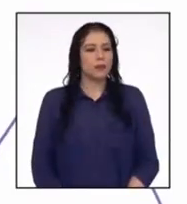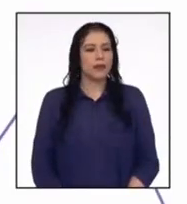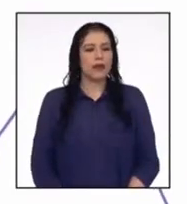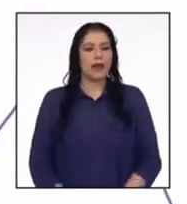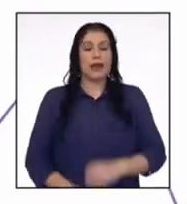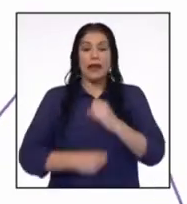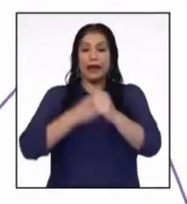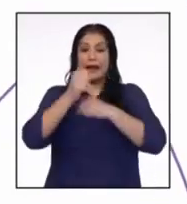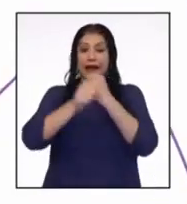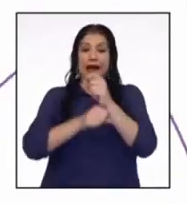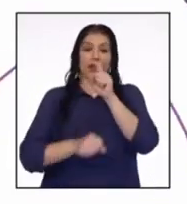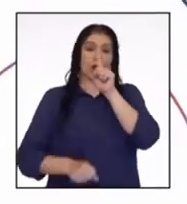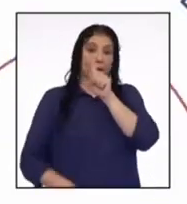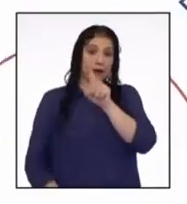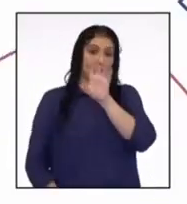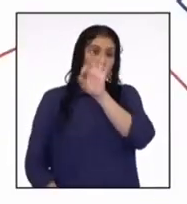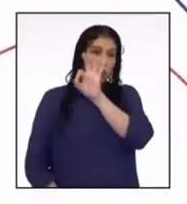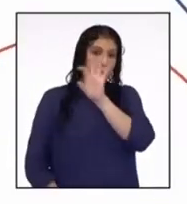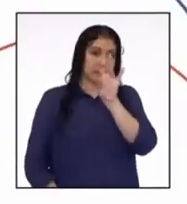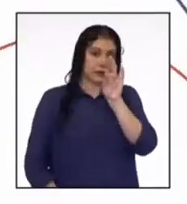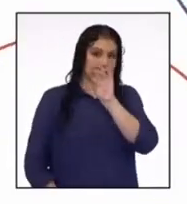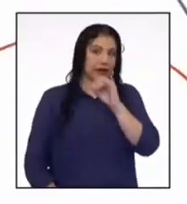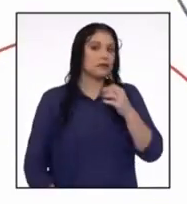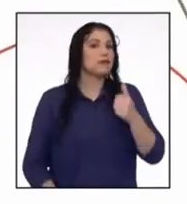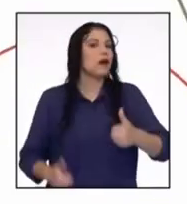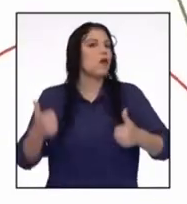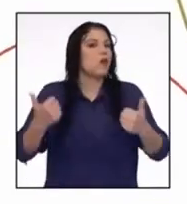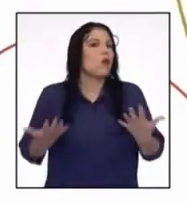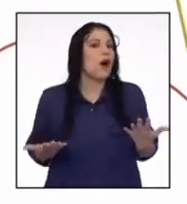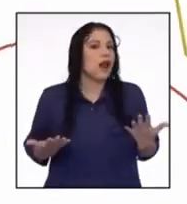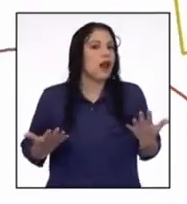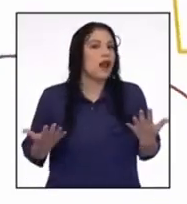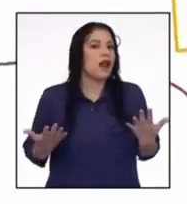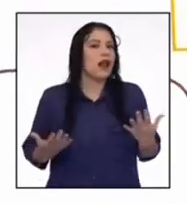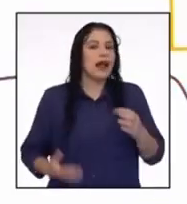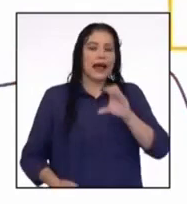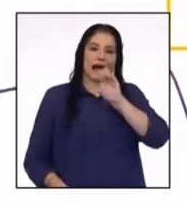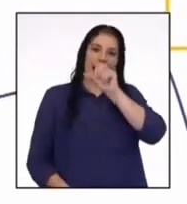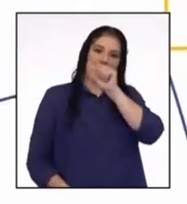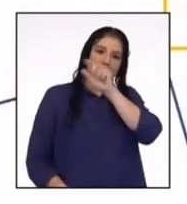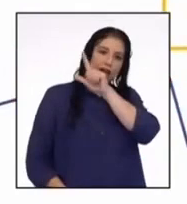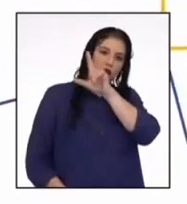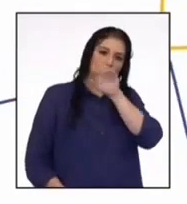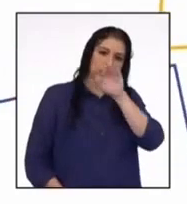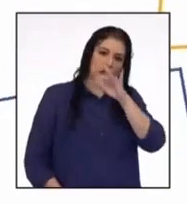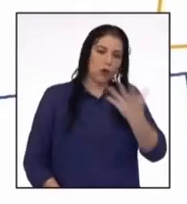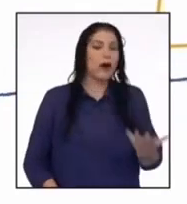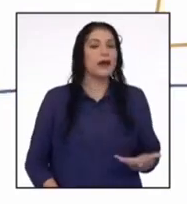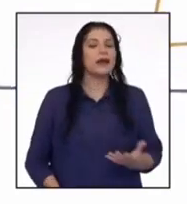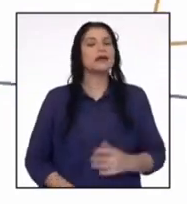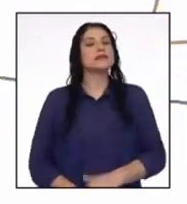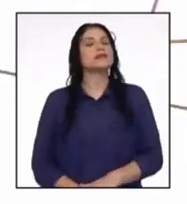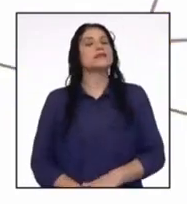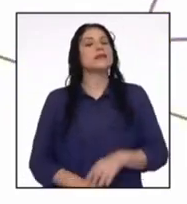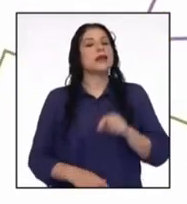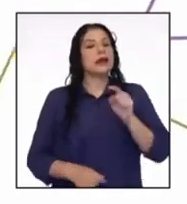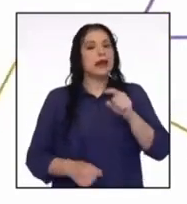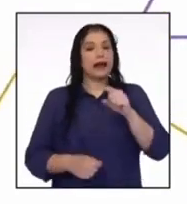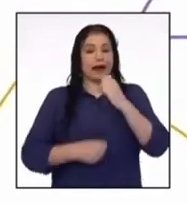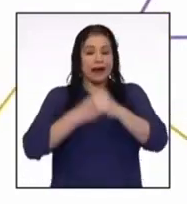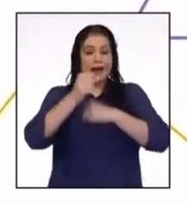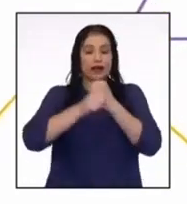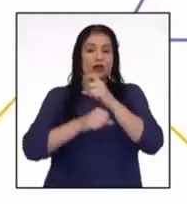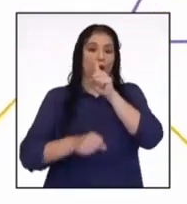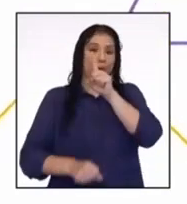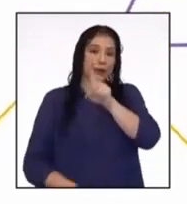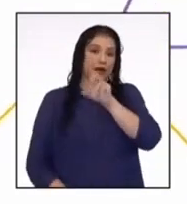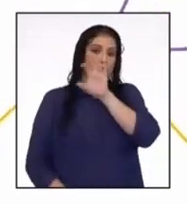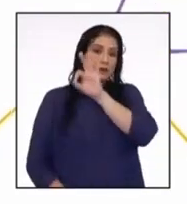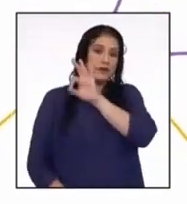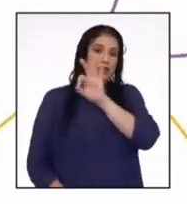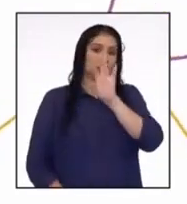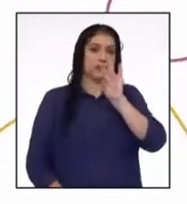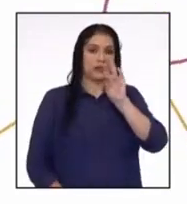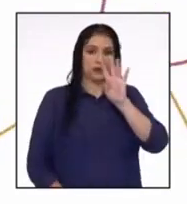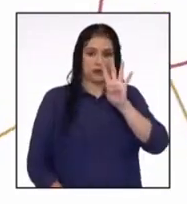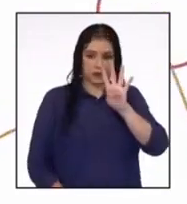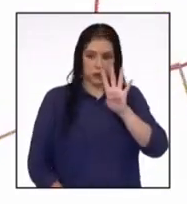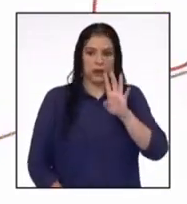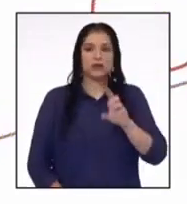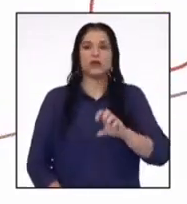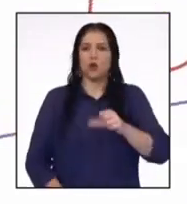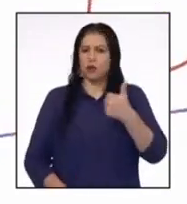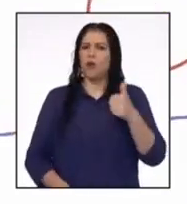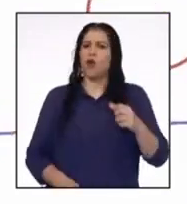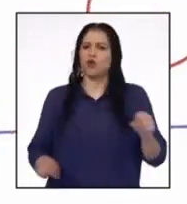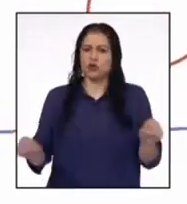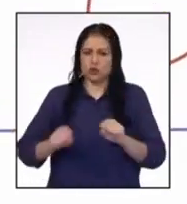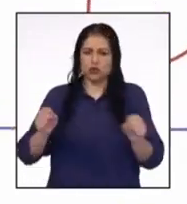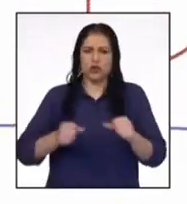En 1970 fue el sismo del Callejón de Huaylas, Ancash. En 1974 hubo